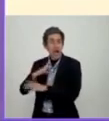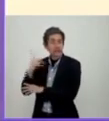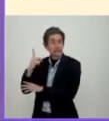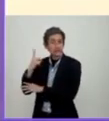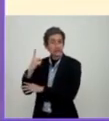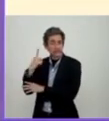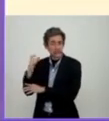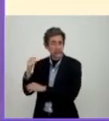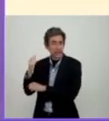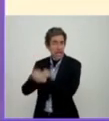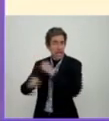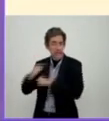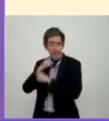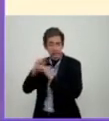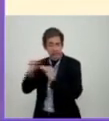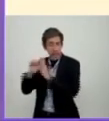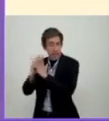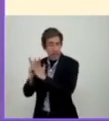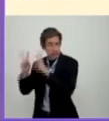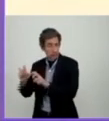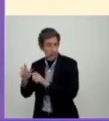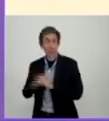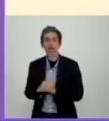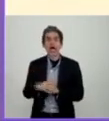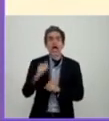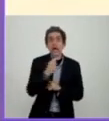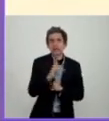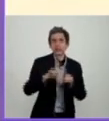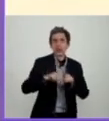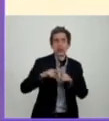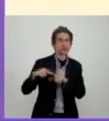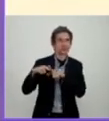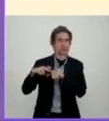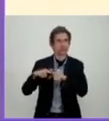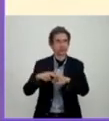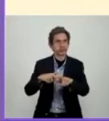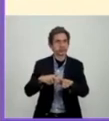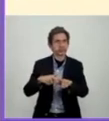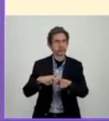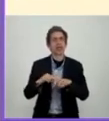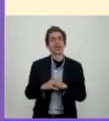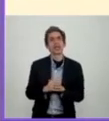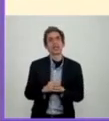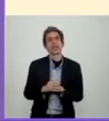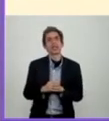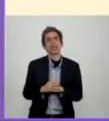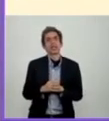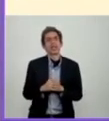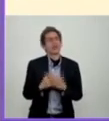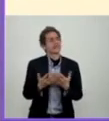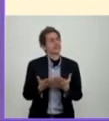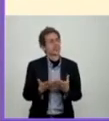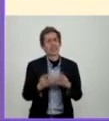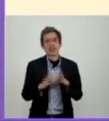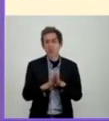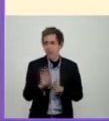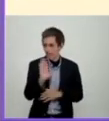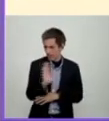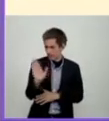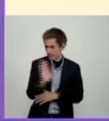complejidad, la vaina. Pero después sigue. Entonces hay una, es decir, cómo es como una